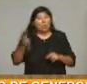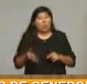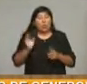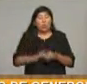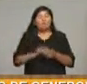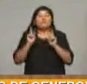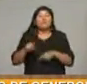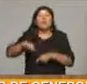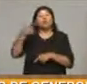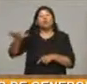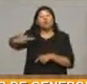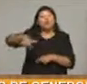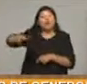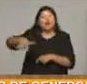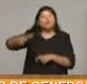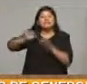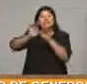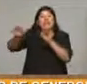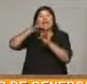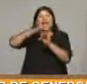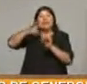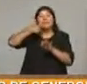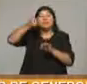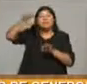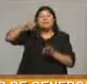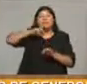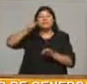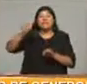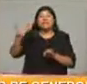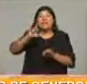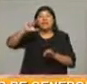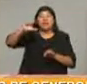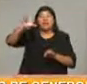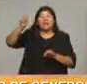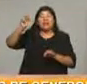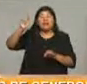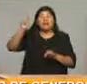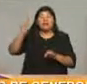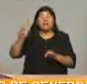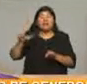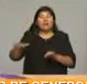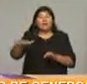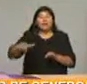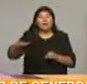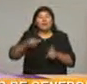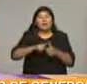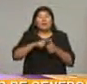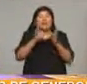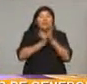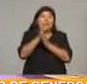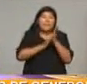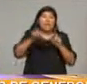santaclara y me parece que me falta un centro más y la quiaca que no san pedro la quiaca